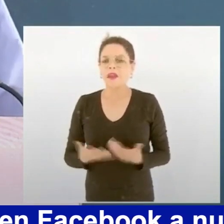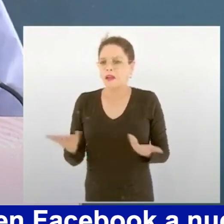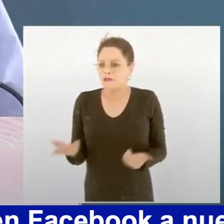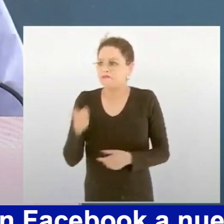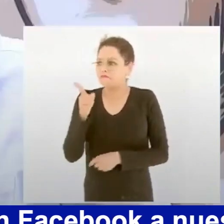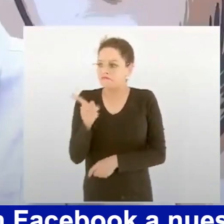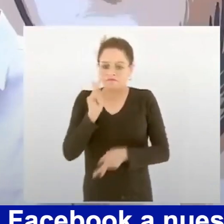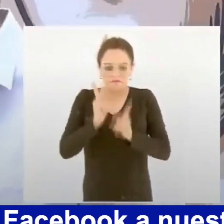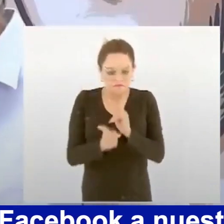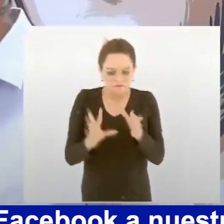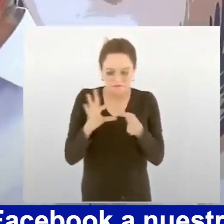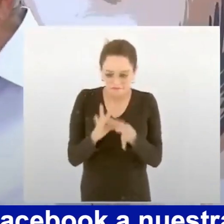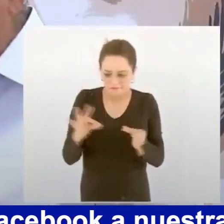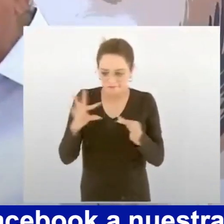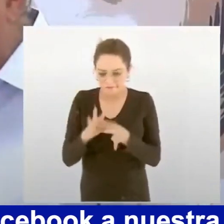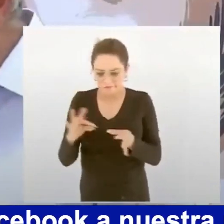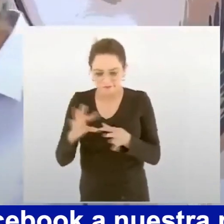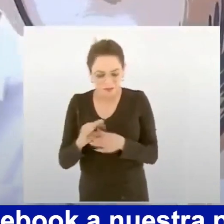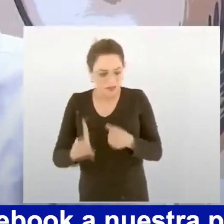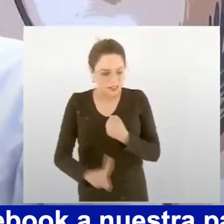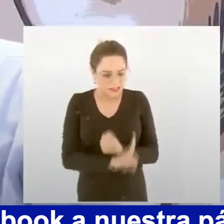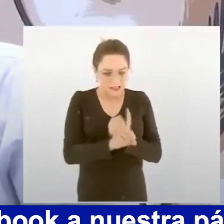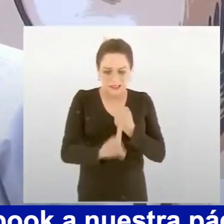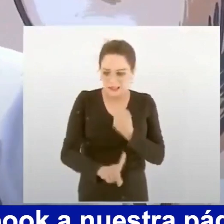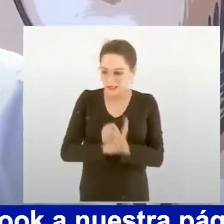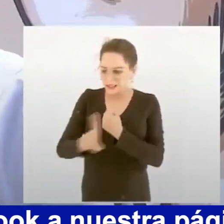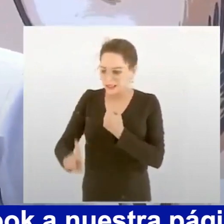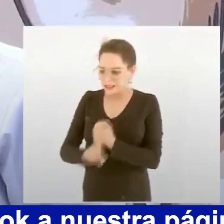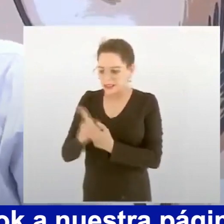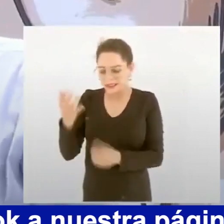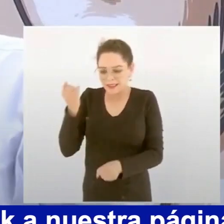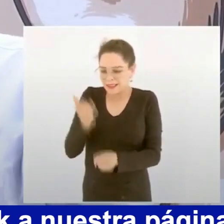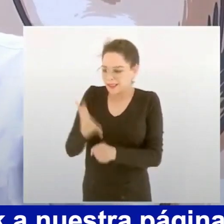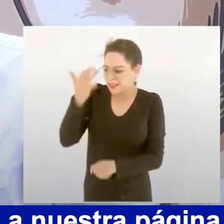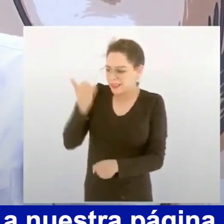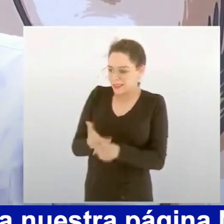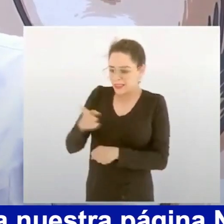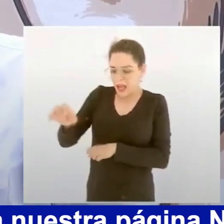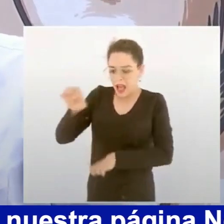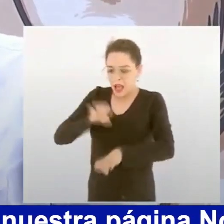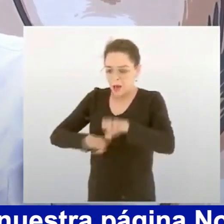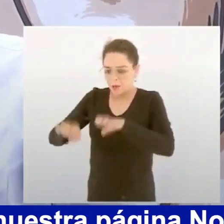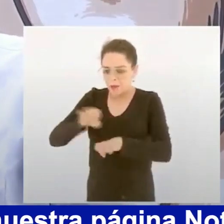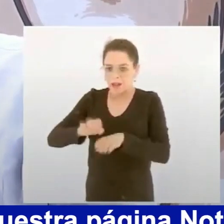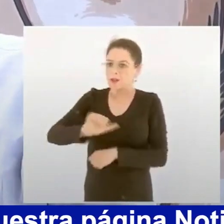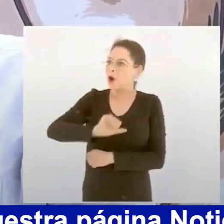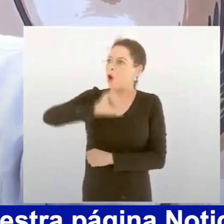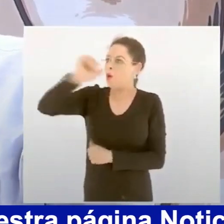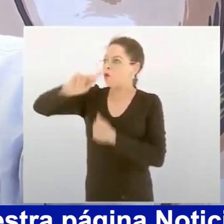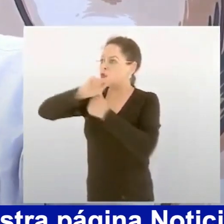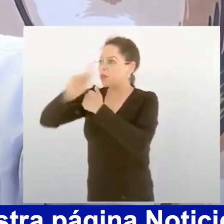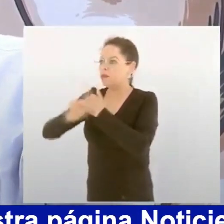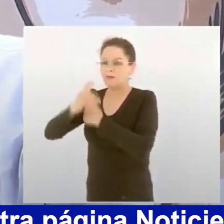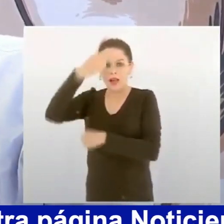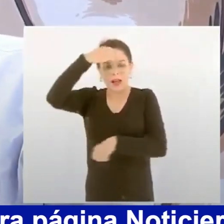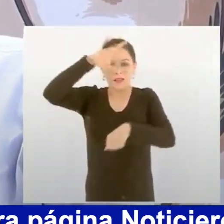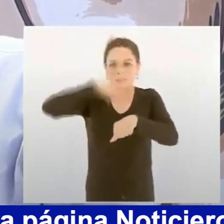compañeros. Temas que con frecuencia ocasionaban las empresas petroleras extranjeras: